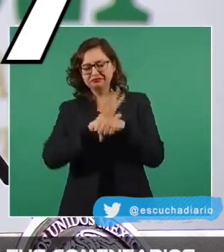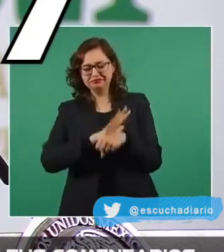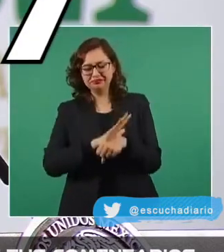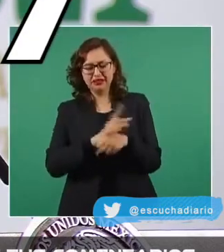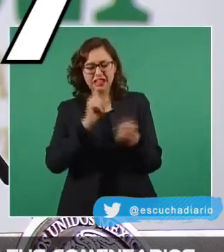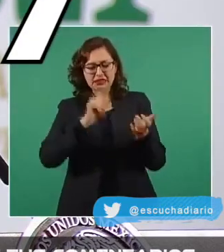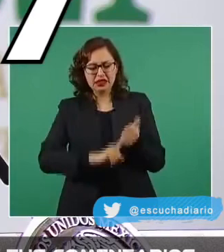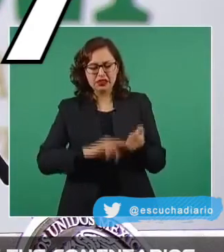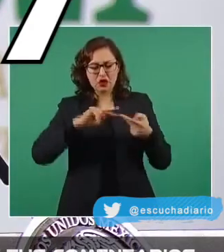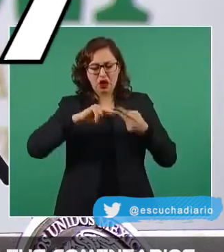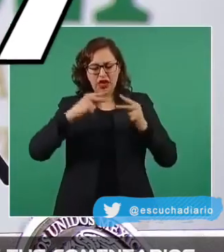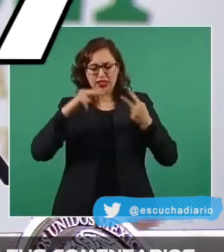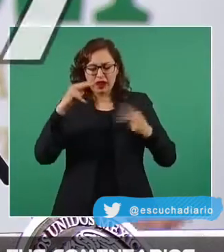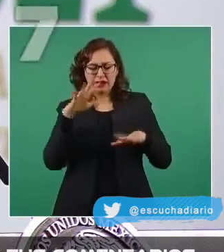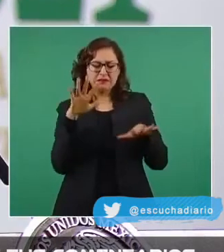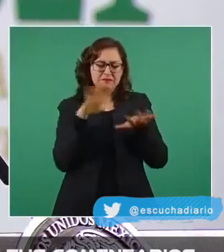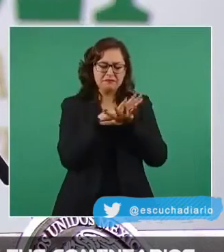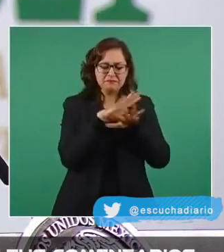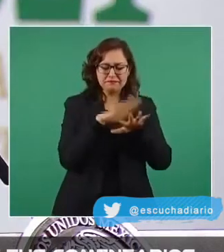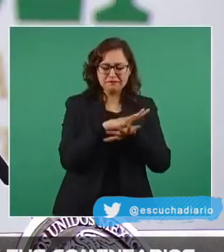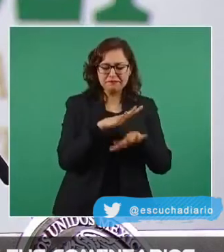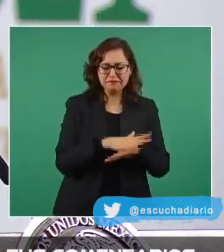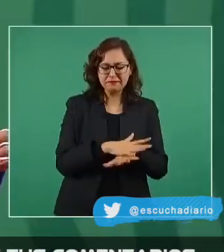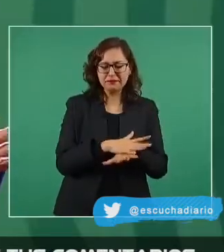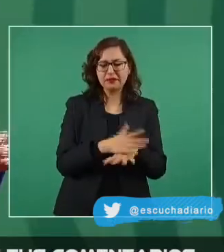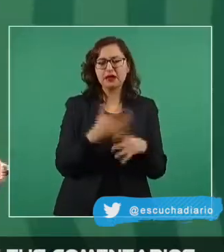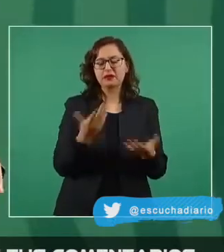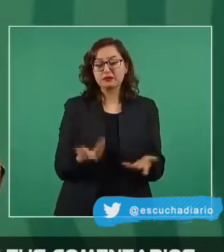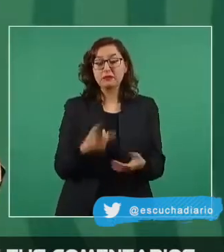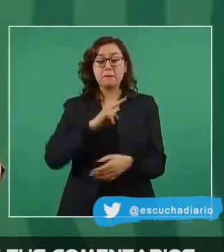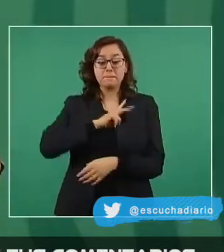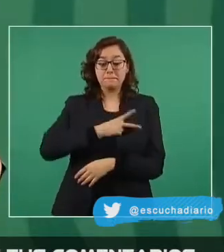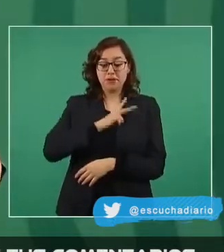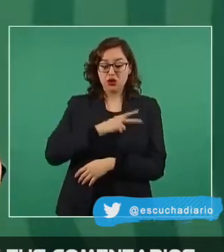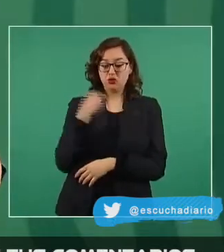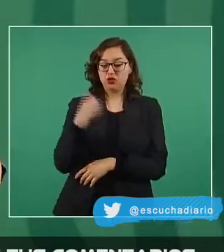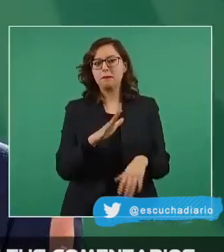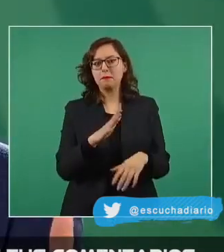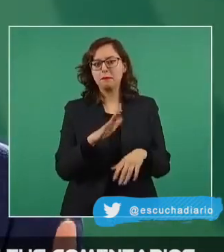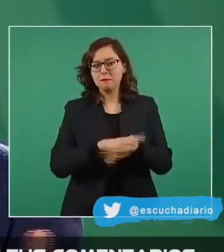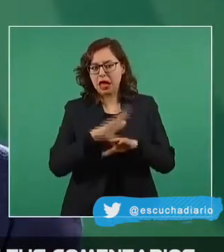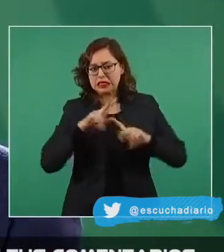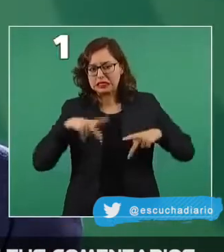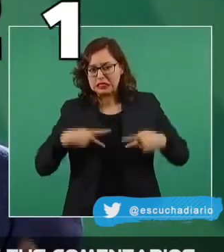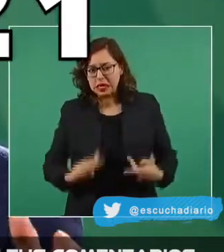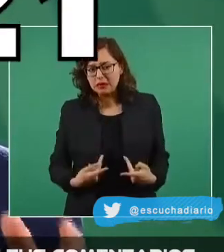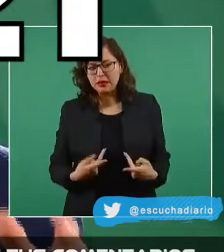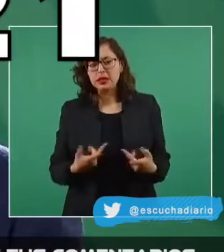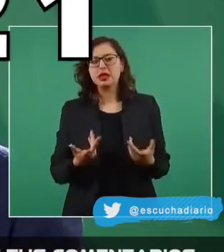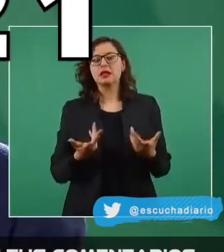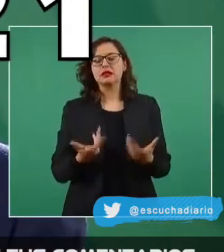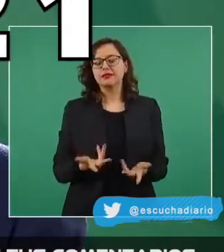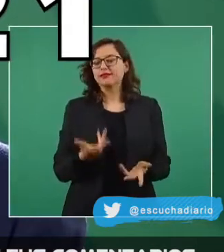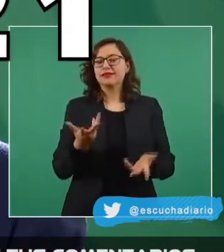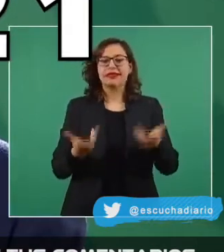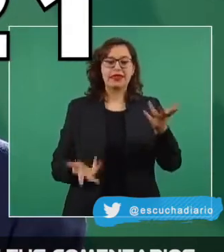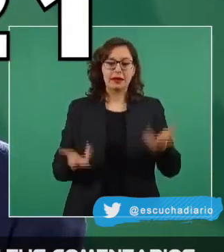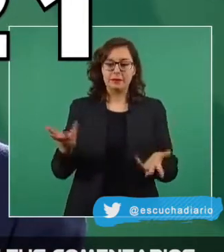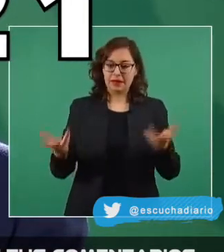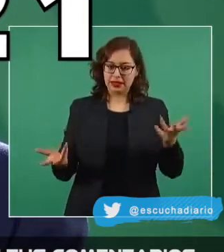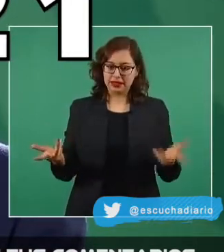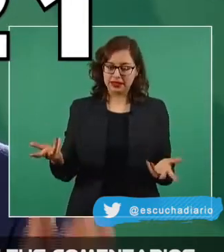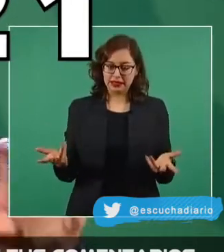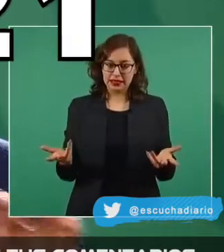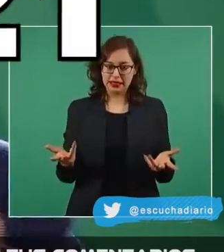.187 nuevos casos de COVID-19 en todo el país. Y a nivel nacional hay 222.221